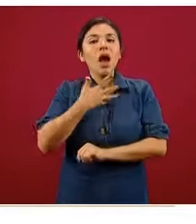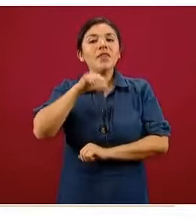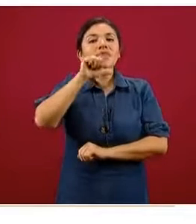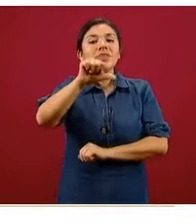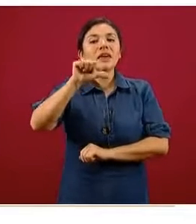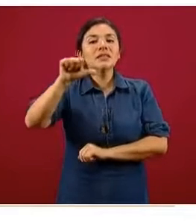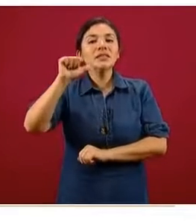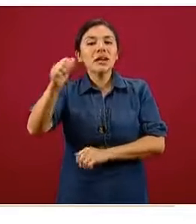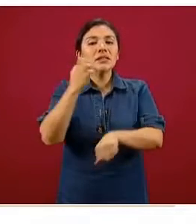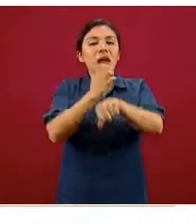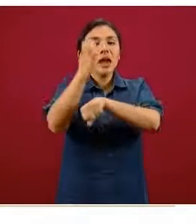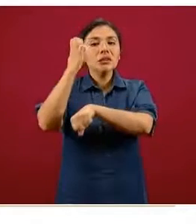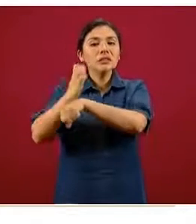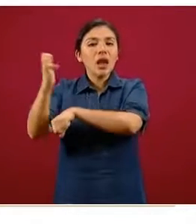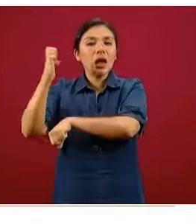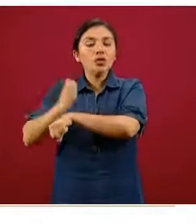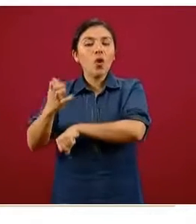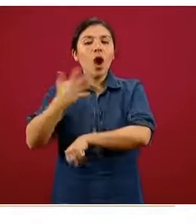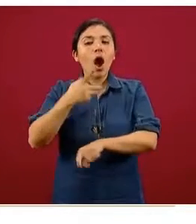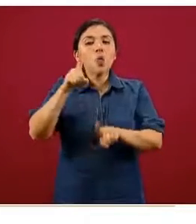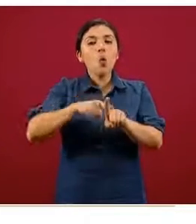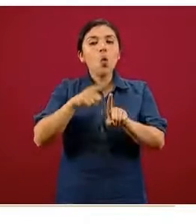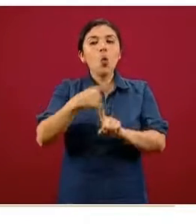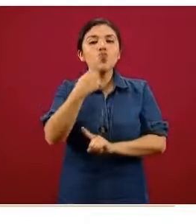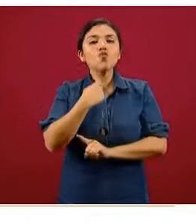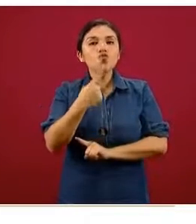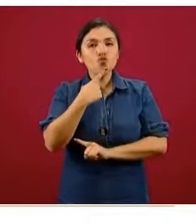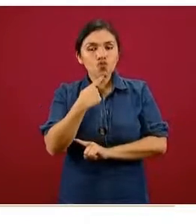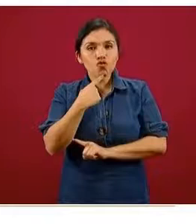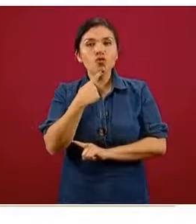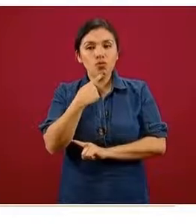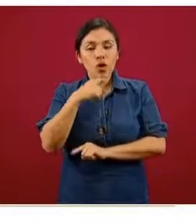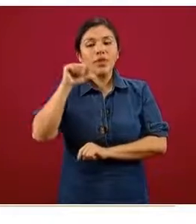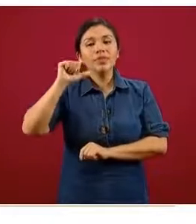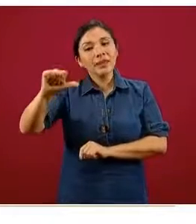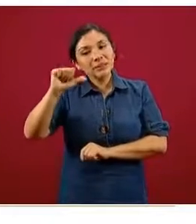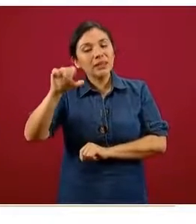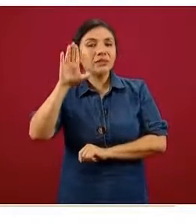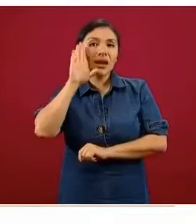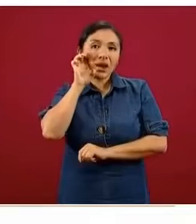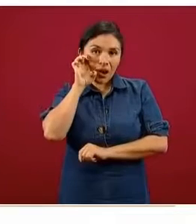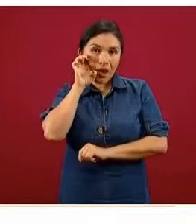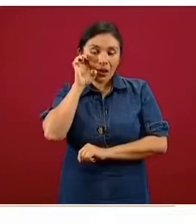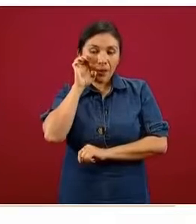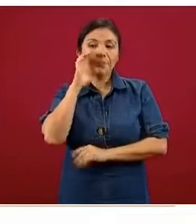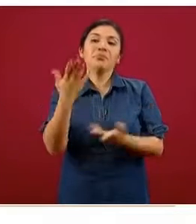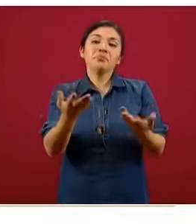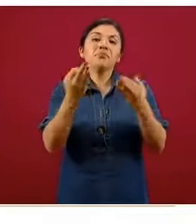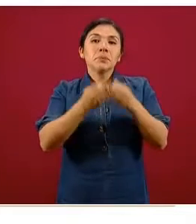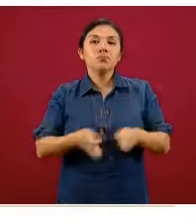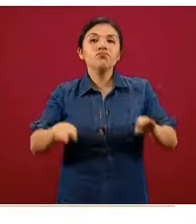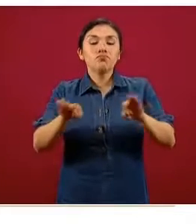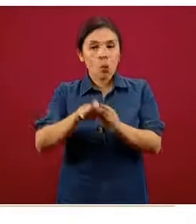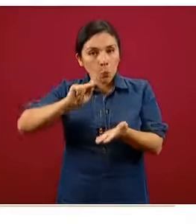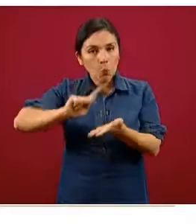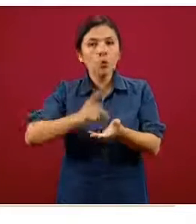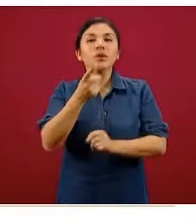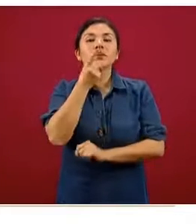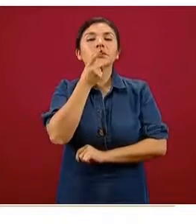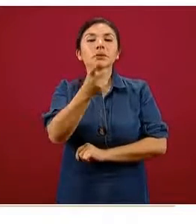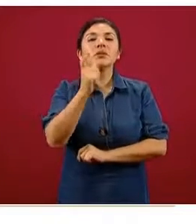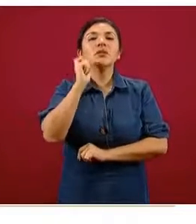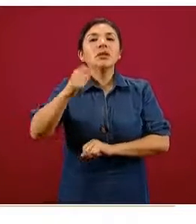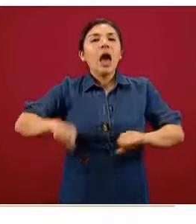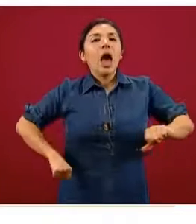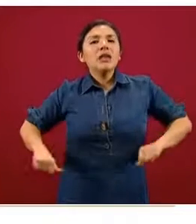las entidades federativas en rojo y 16 las que están en naranja. Y bueno, es importante repasar